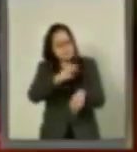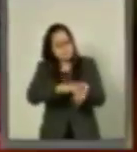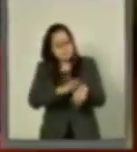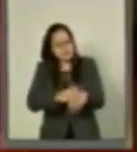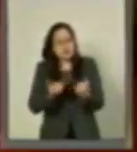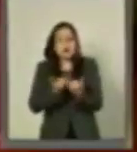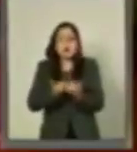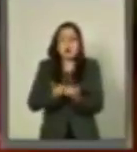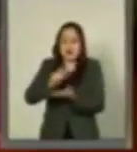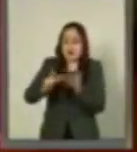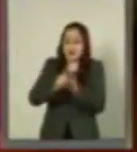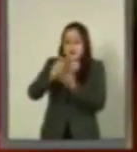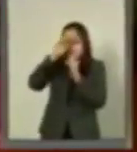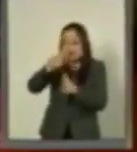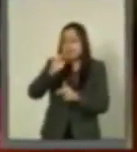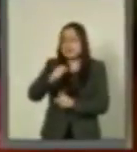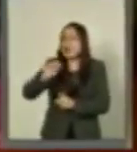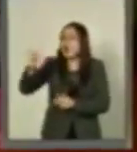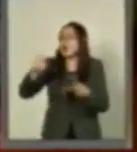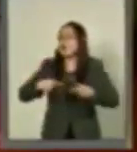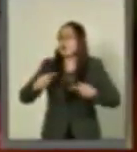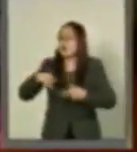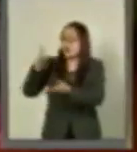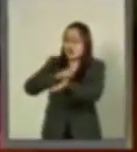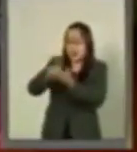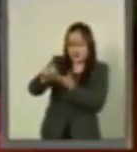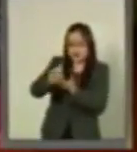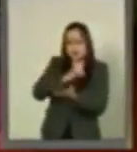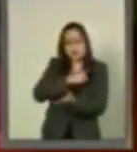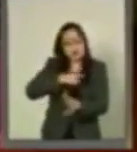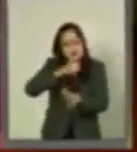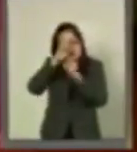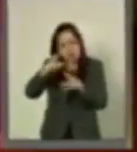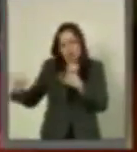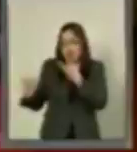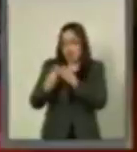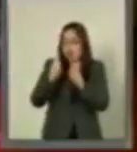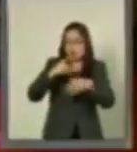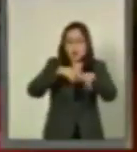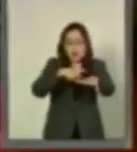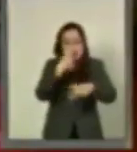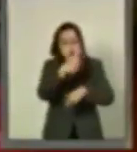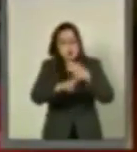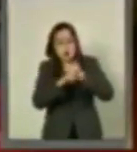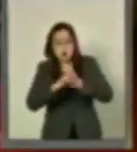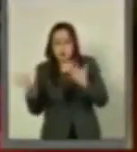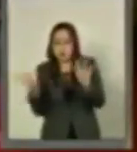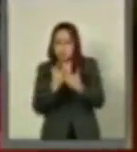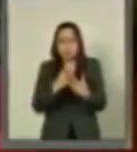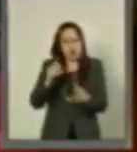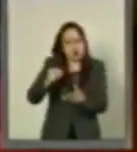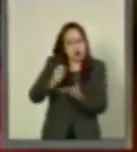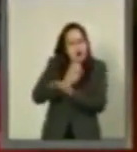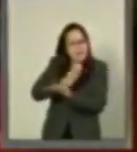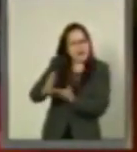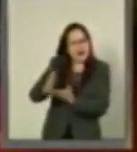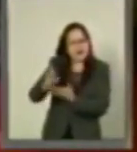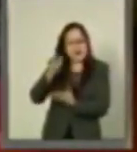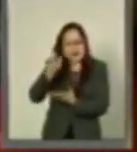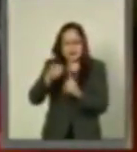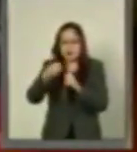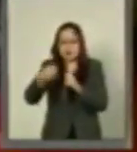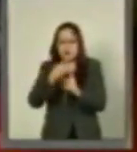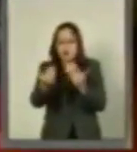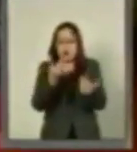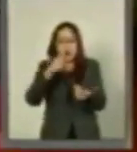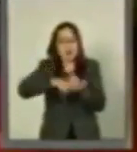respetar los derechos de los otros, de los terceros, que no tienen nada que ver en sus manifestaciones o en sus problemas. Ese es el equilibrio que se hace